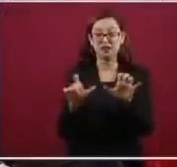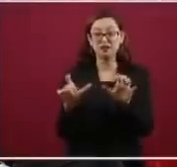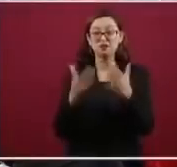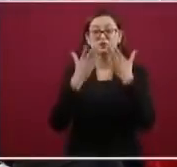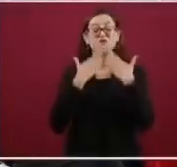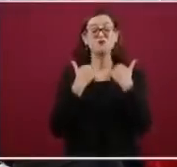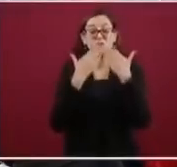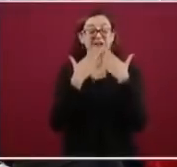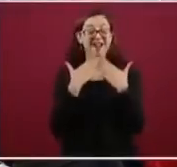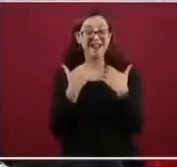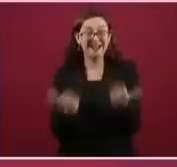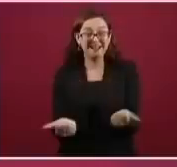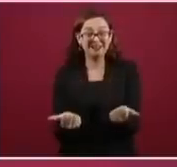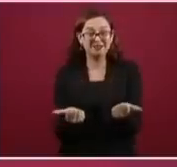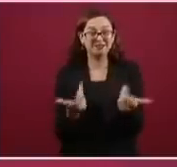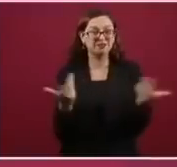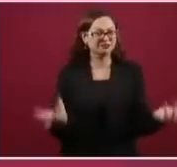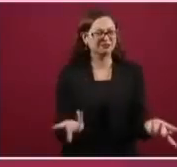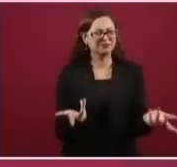se compraban